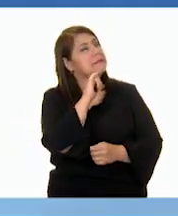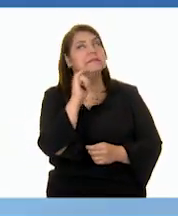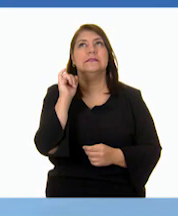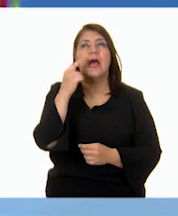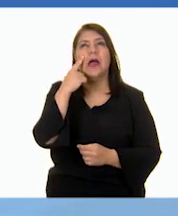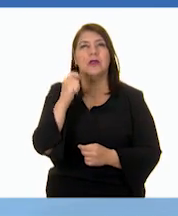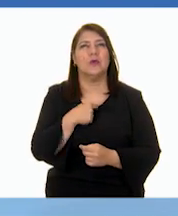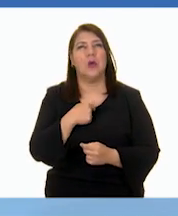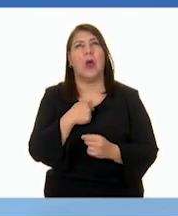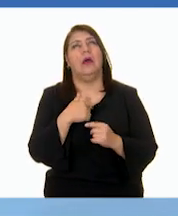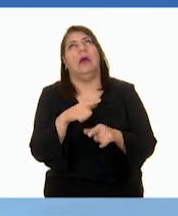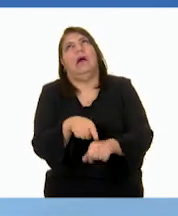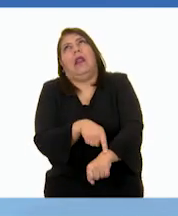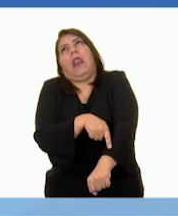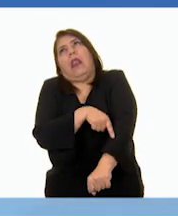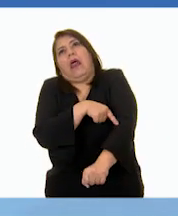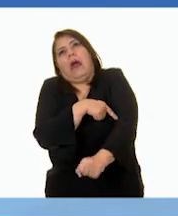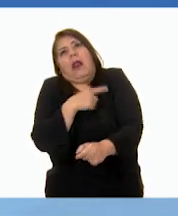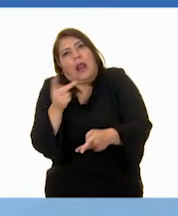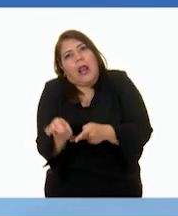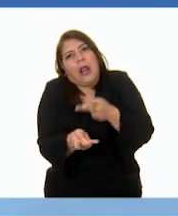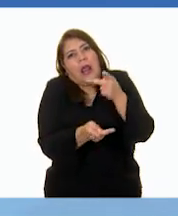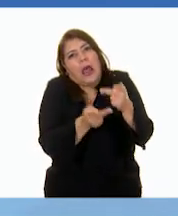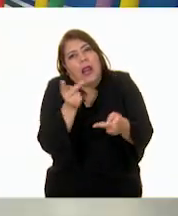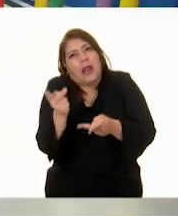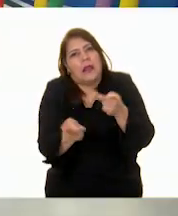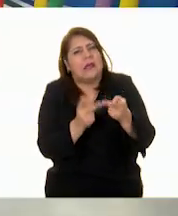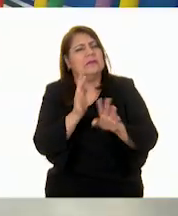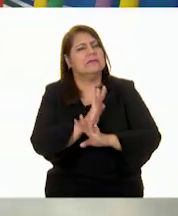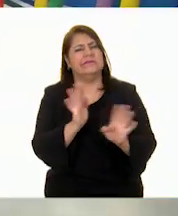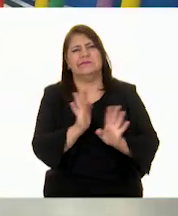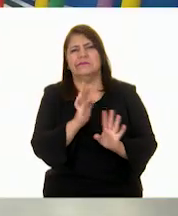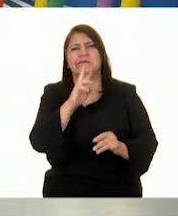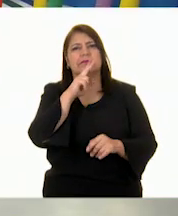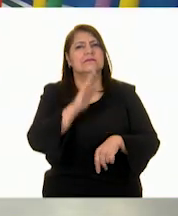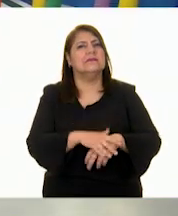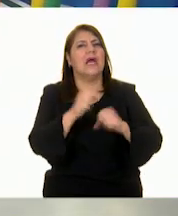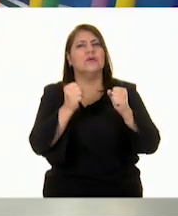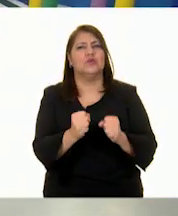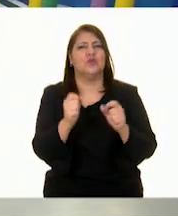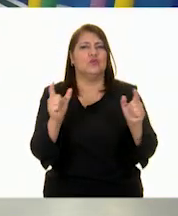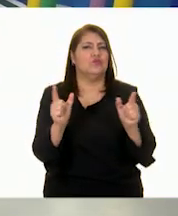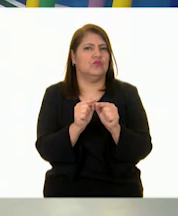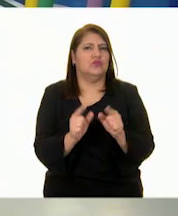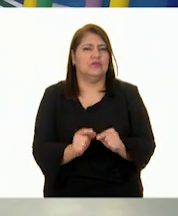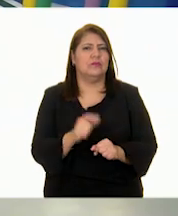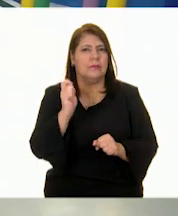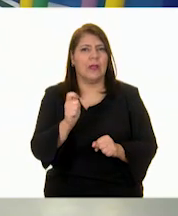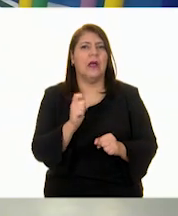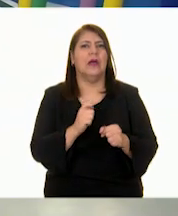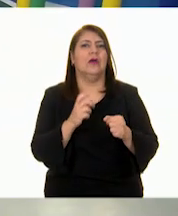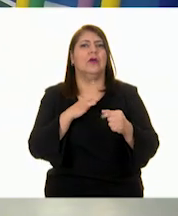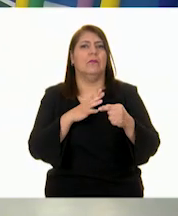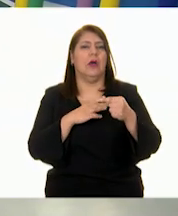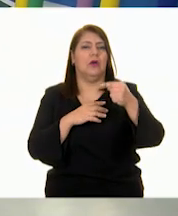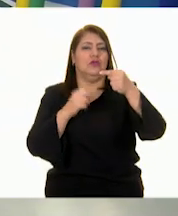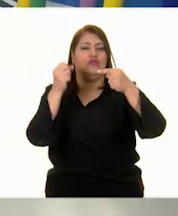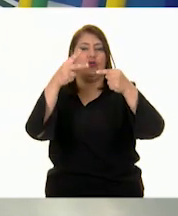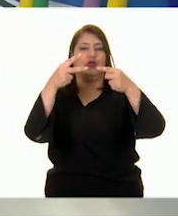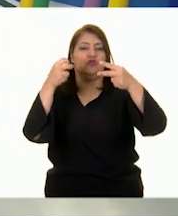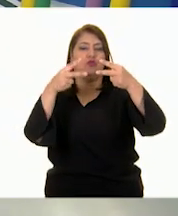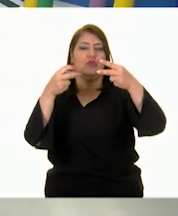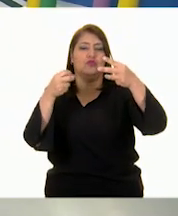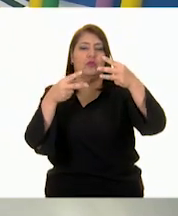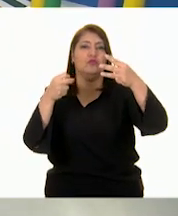una encuesta larguísima, decidimos incluir 2 preguntas para cada uno de los